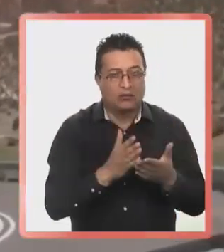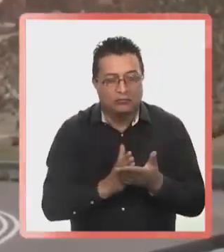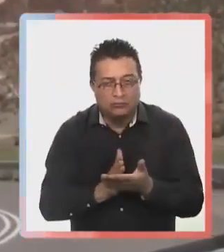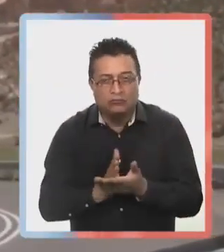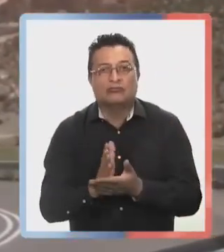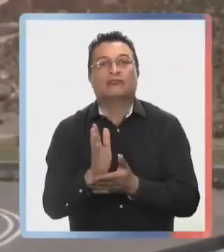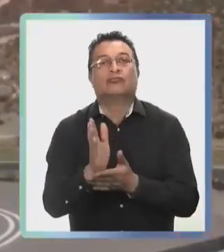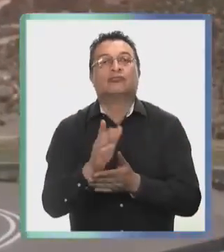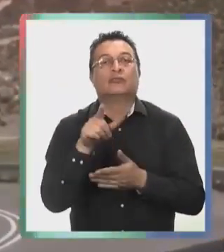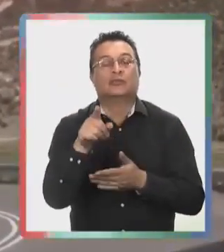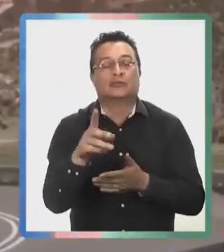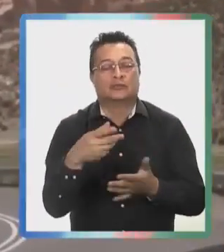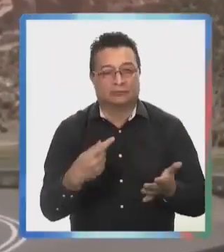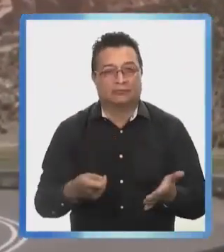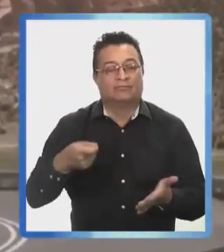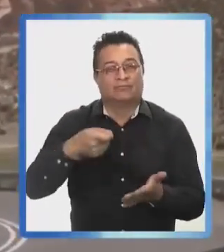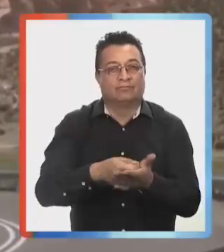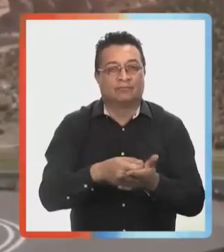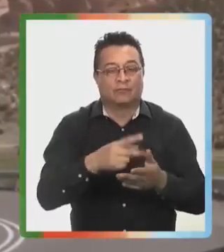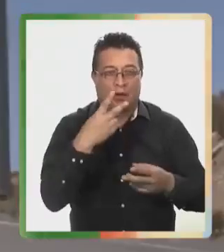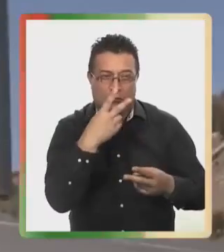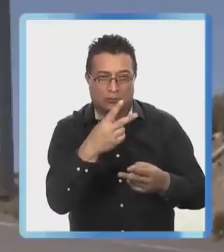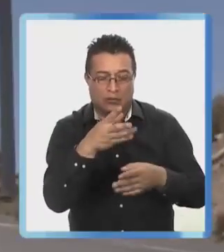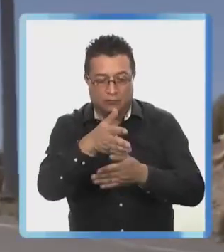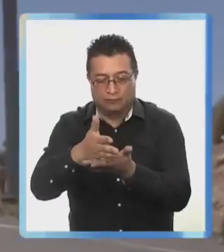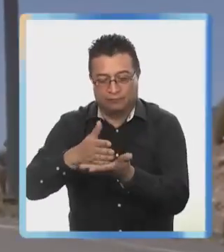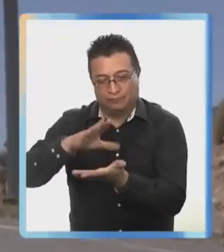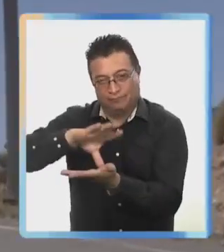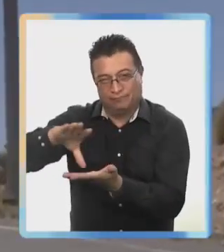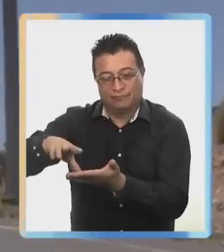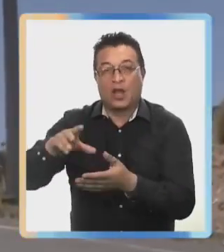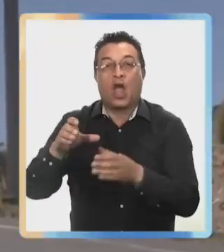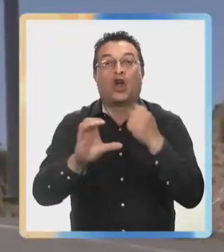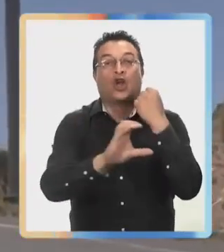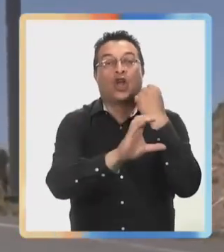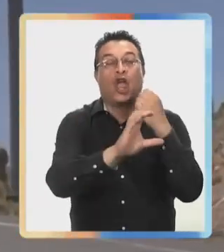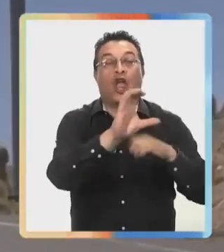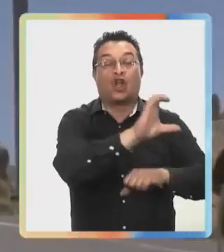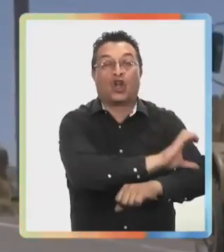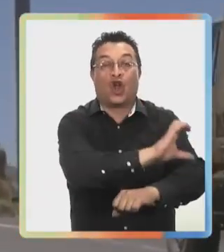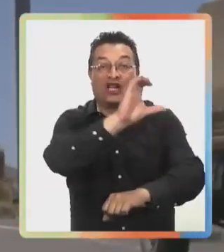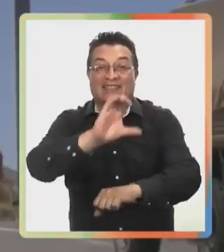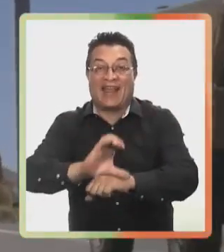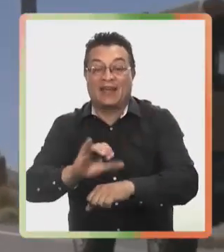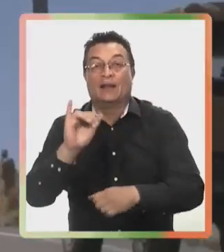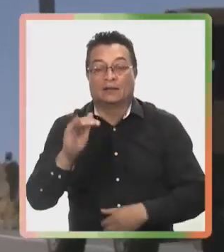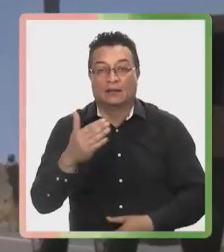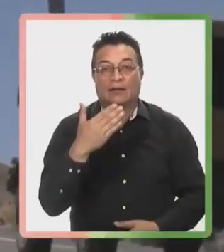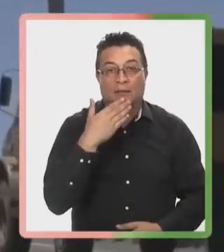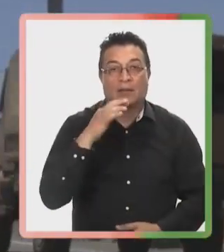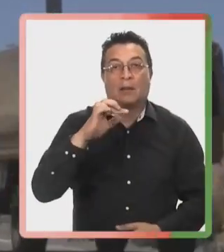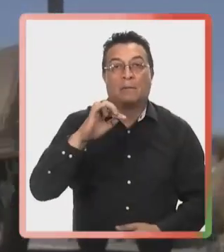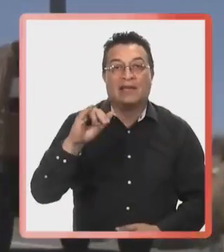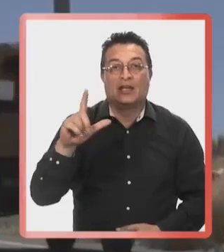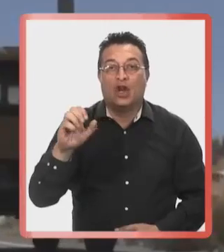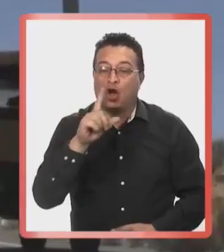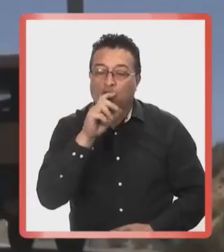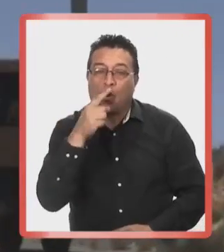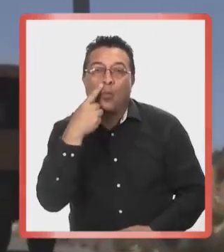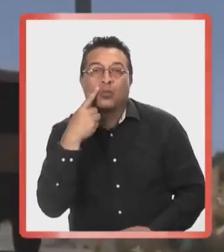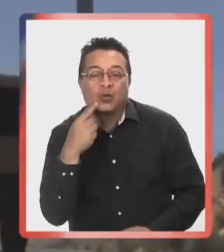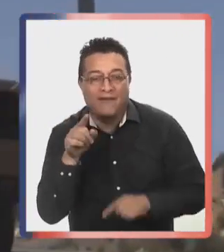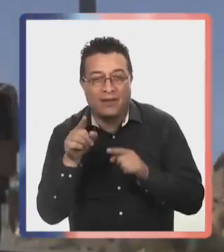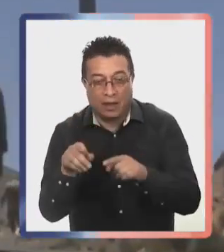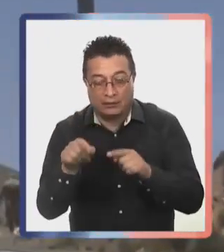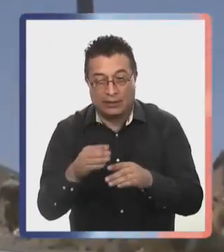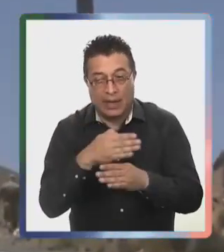vamos a iniciar la inversión en el puesto de observación fronteriza de Colchane como piloto y esperamos de